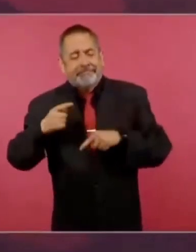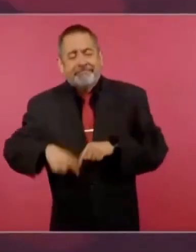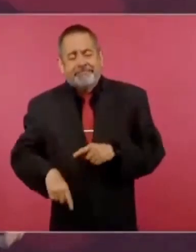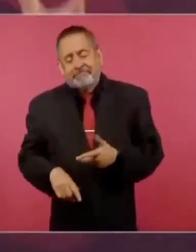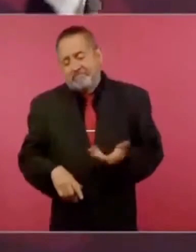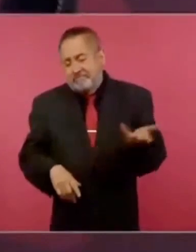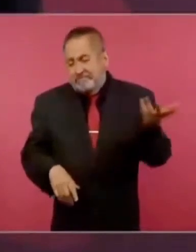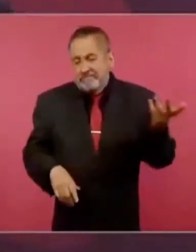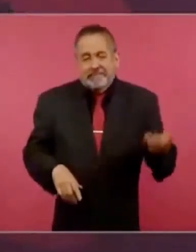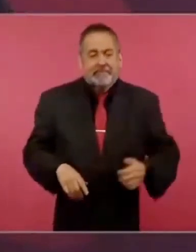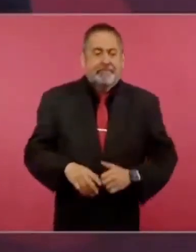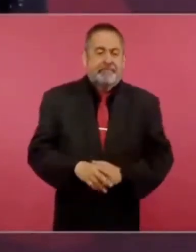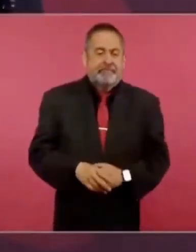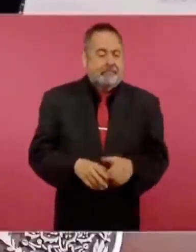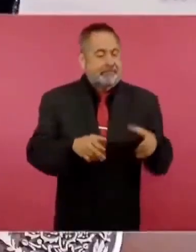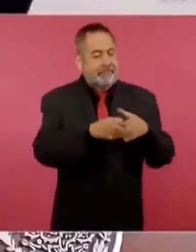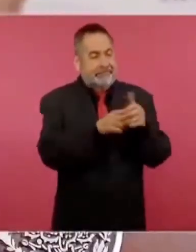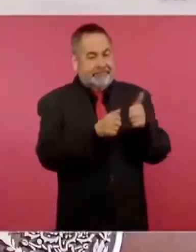de